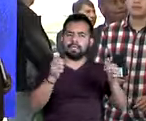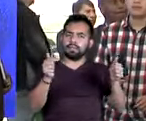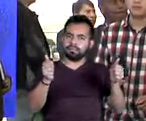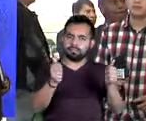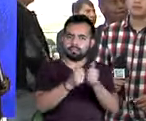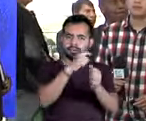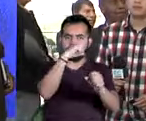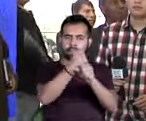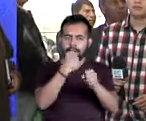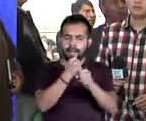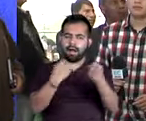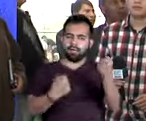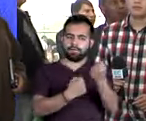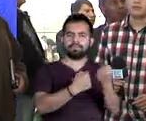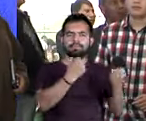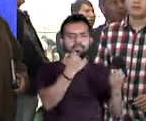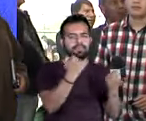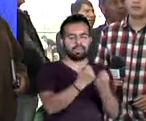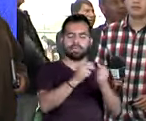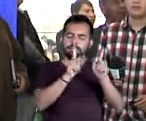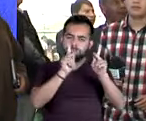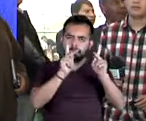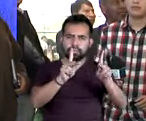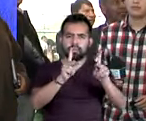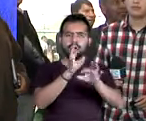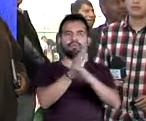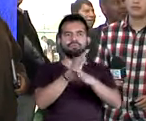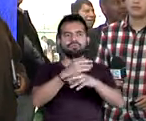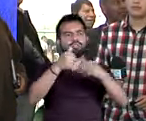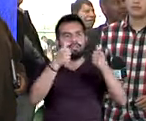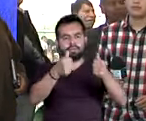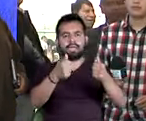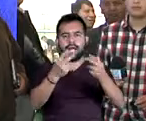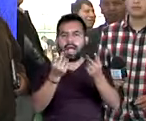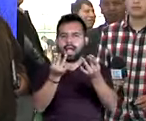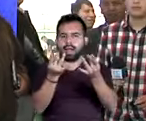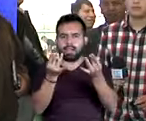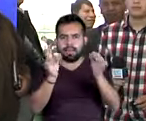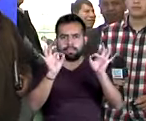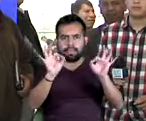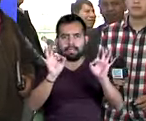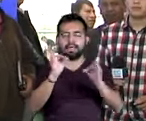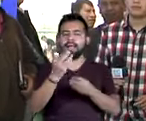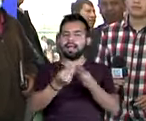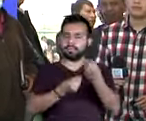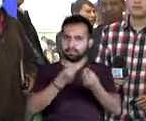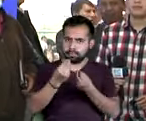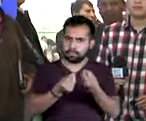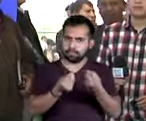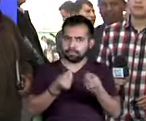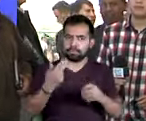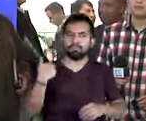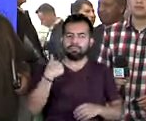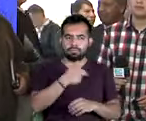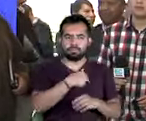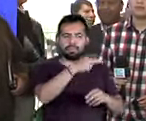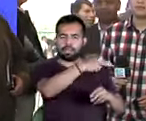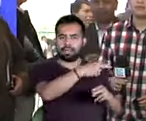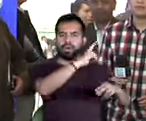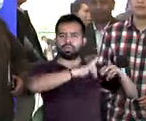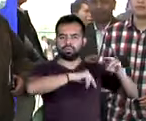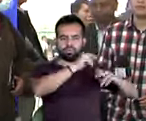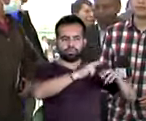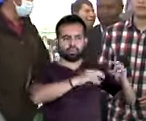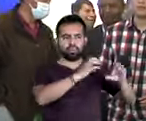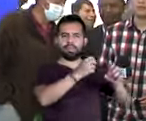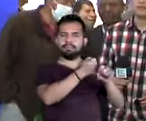sea un reloj, ¿no es cierto?, absolutamente puntual y que funcione con una calidad excepcional. Estamos hablando de quienes construyeron el metro.